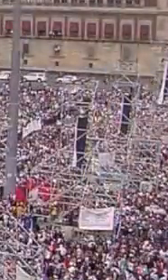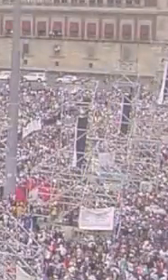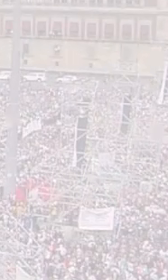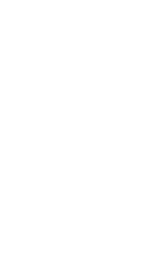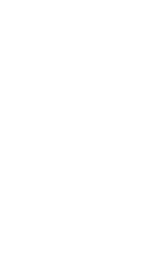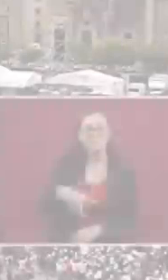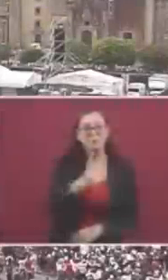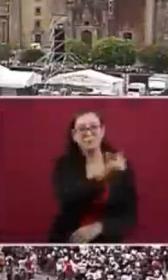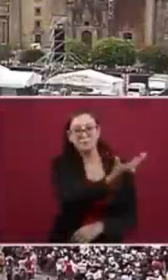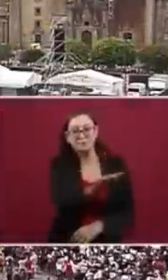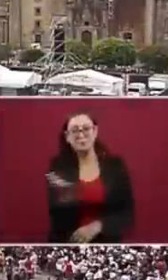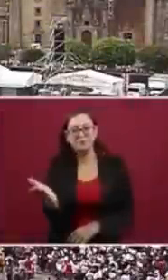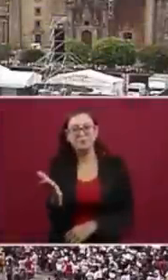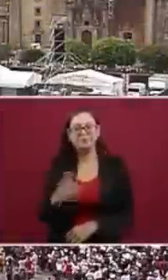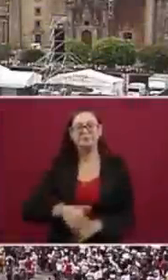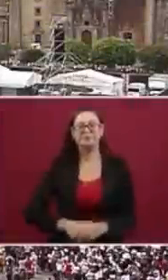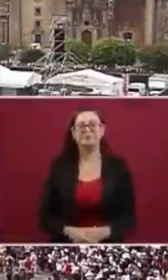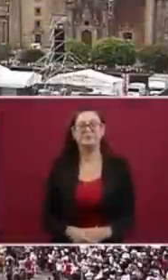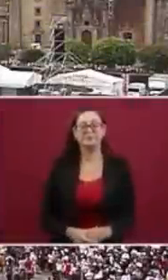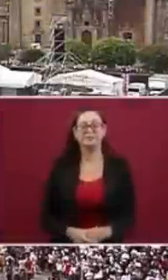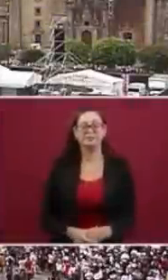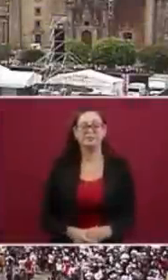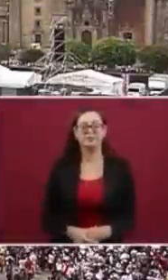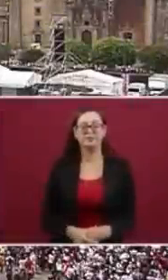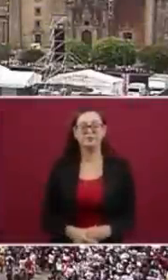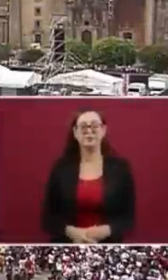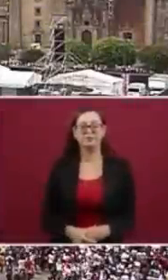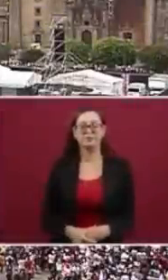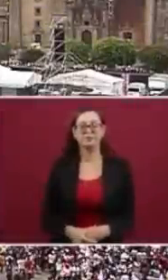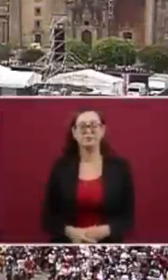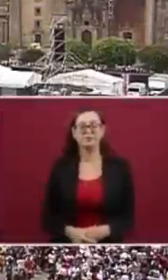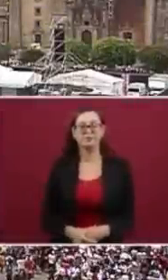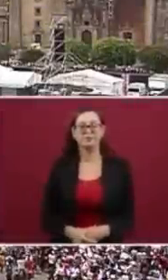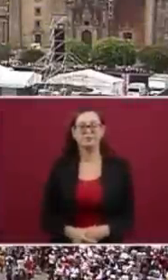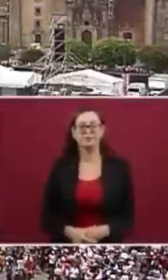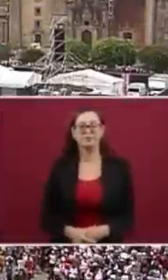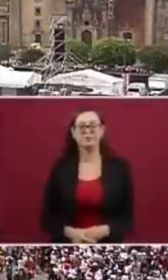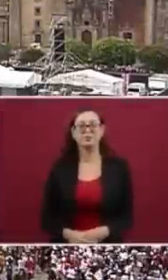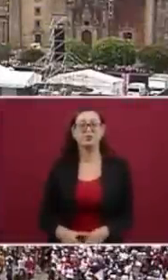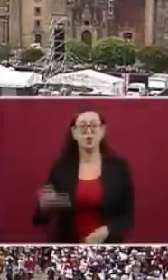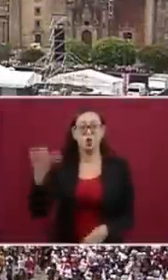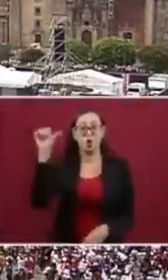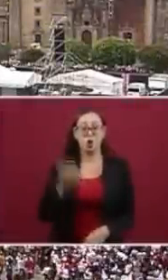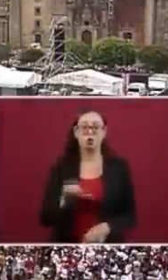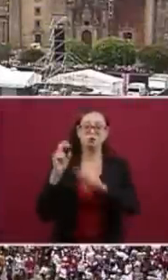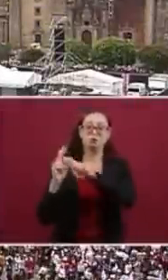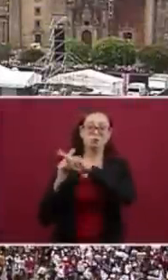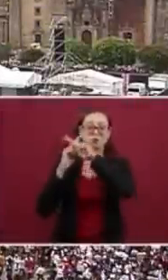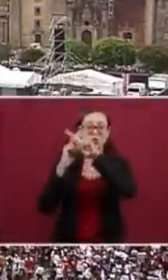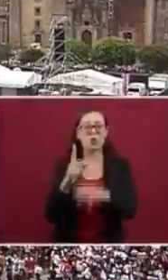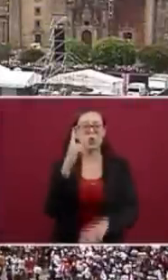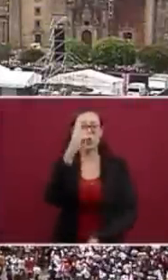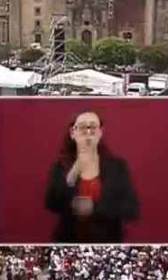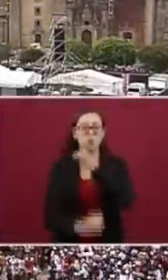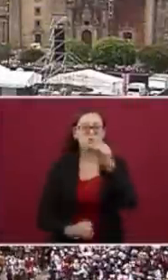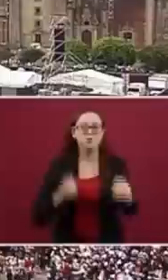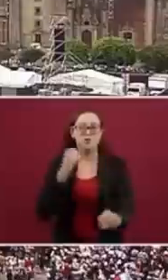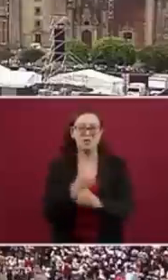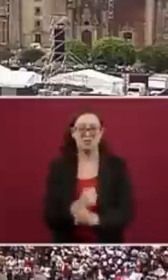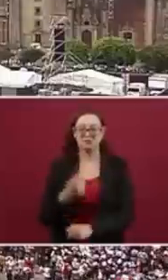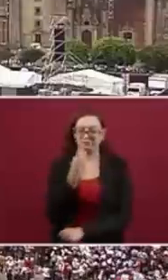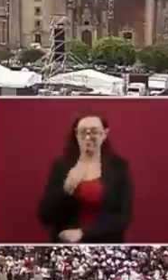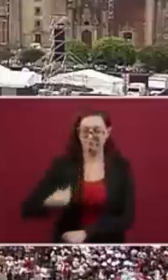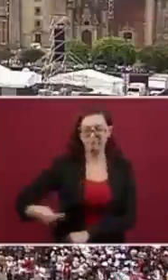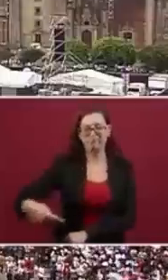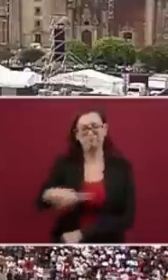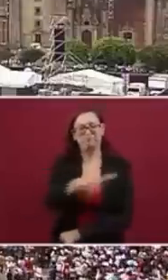presentes. Hoy se cumple un año del triunfo de nuestro movimiento.